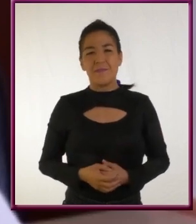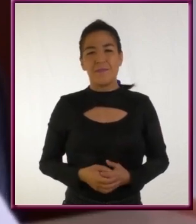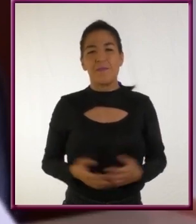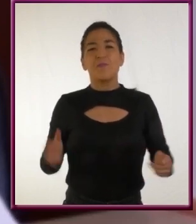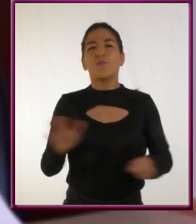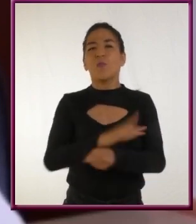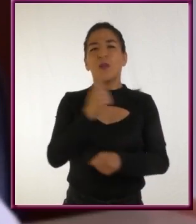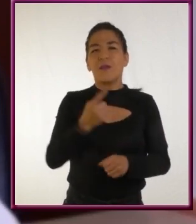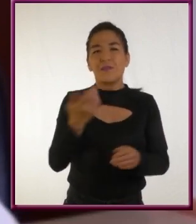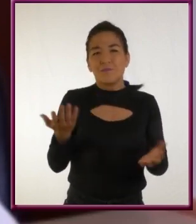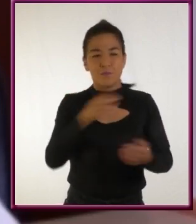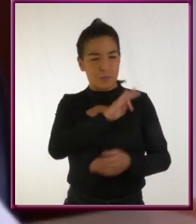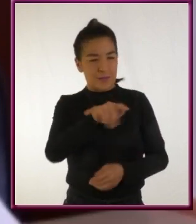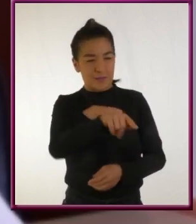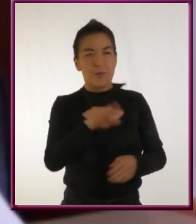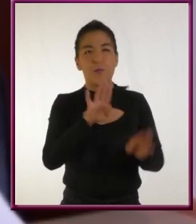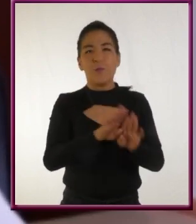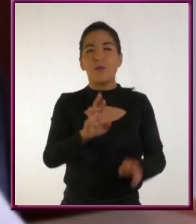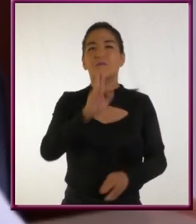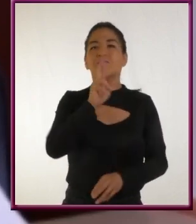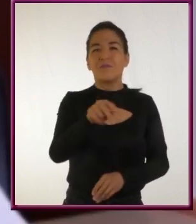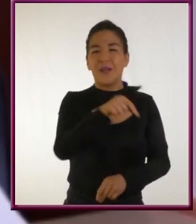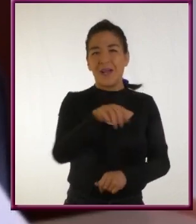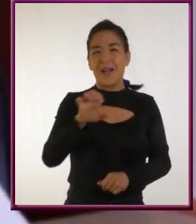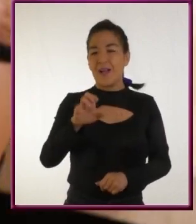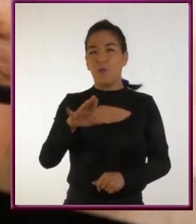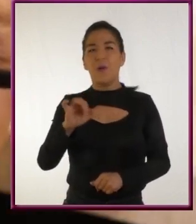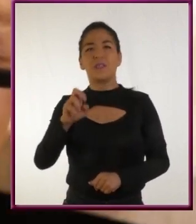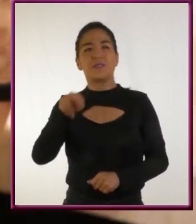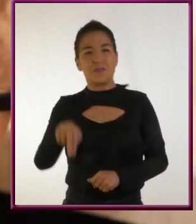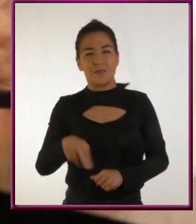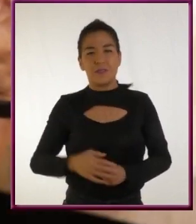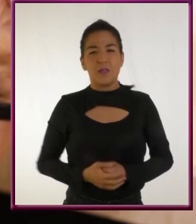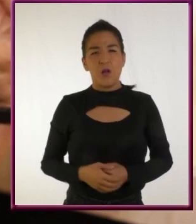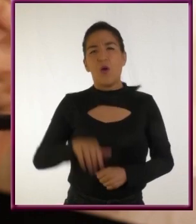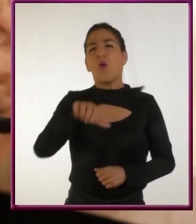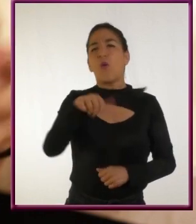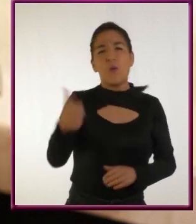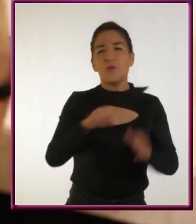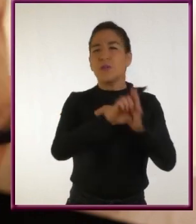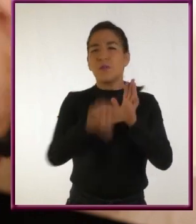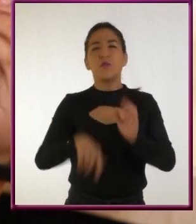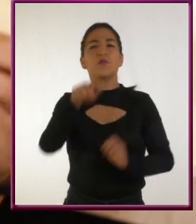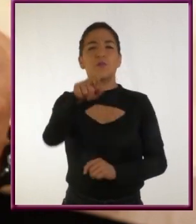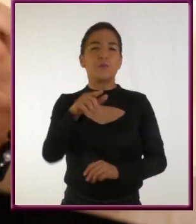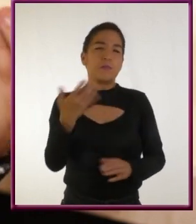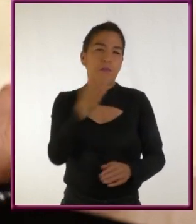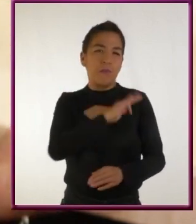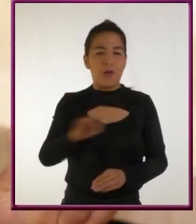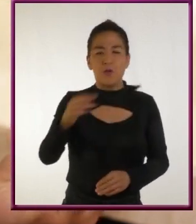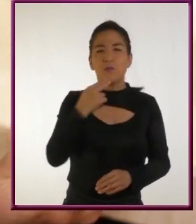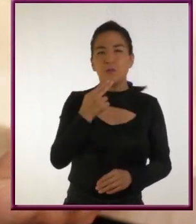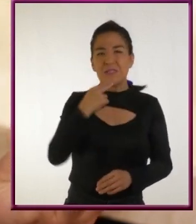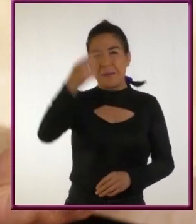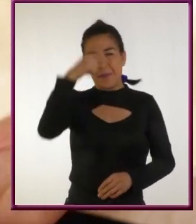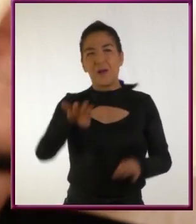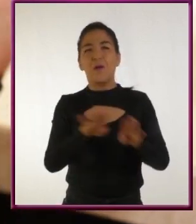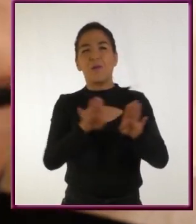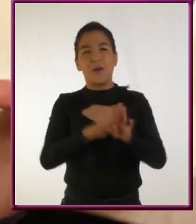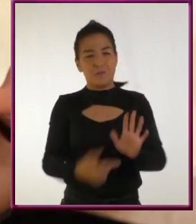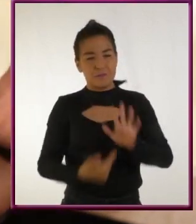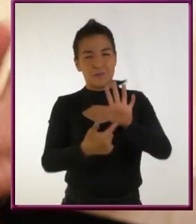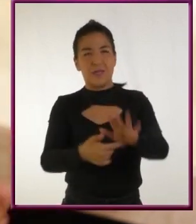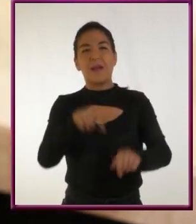porque nos permite resolver ecuaciones. ¿Qué otros ejemplos se le ocurre que podrían ser de utilidad